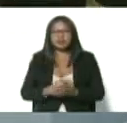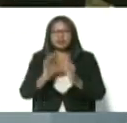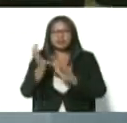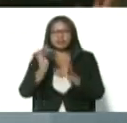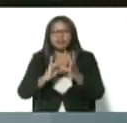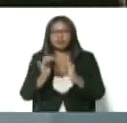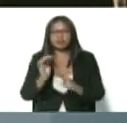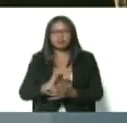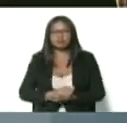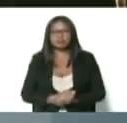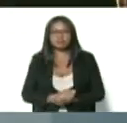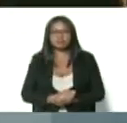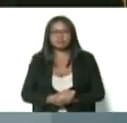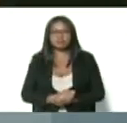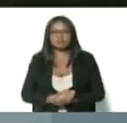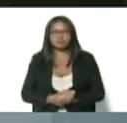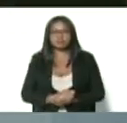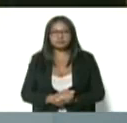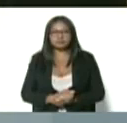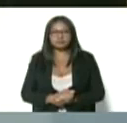que dios los bendiga presidente